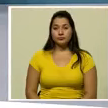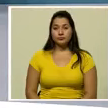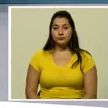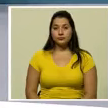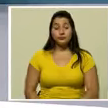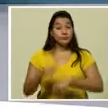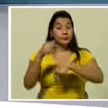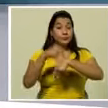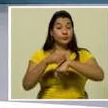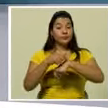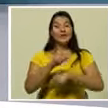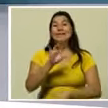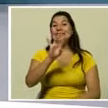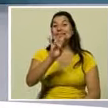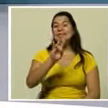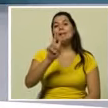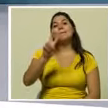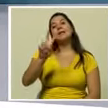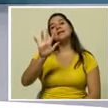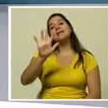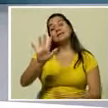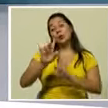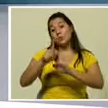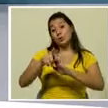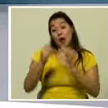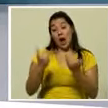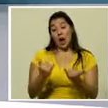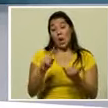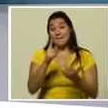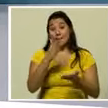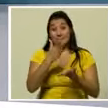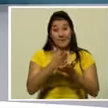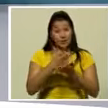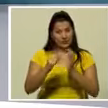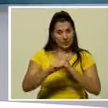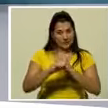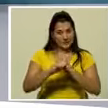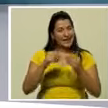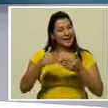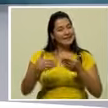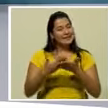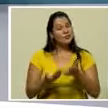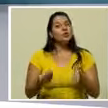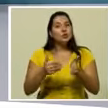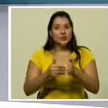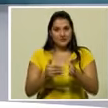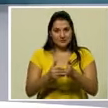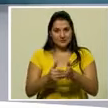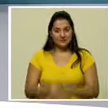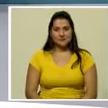Y a las 7 de la noche con 25 minutos vamos a una pausa comercial. Enseguida regresamos.